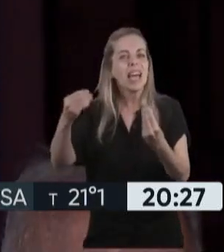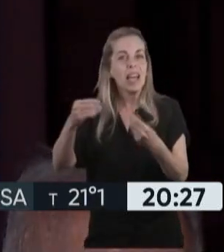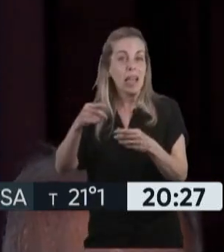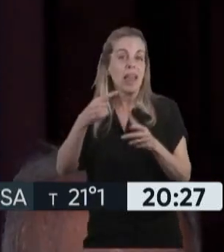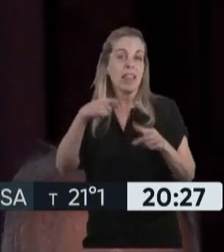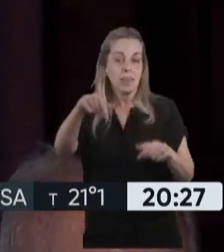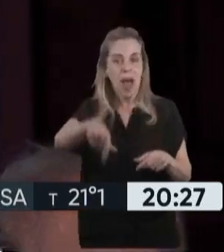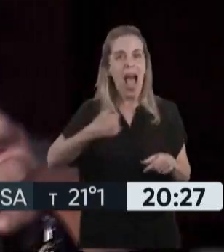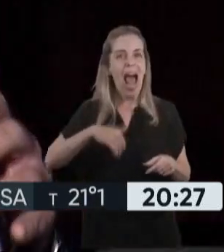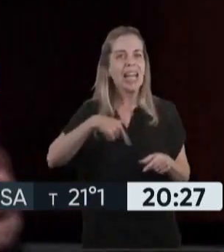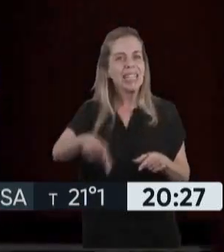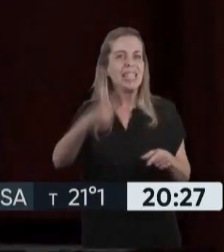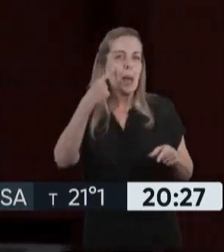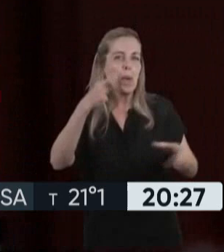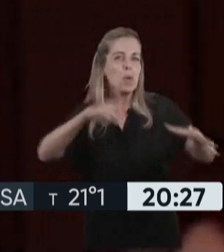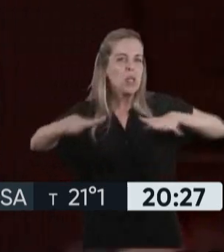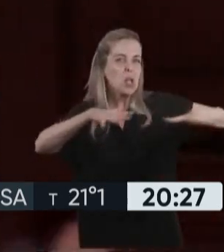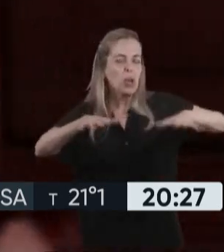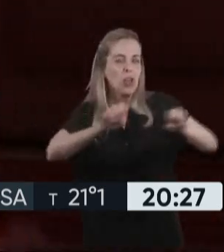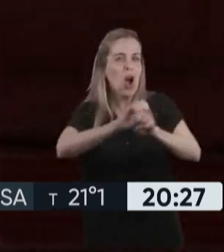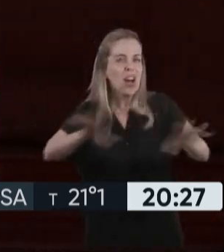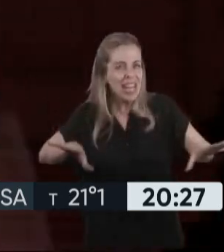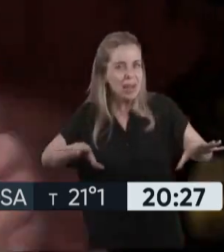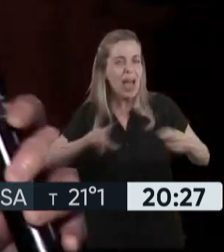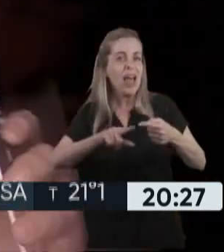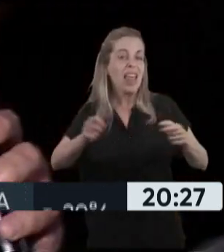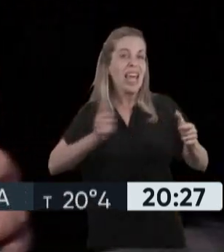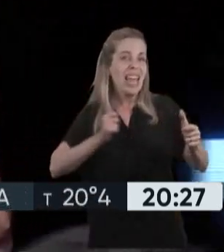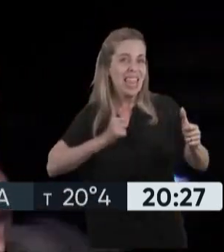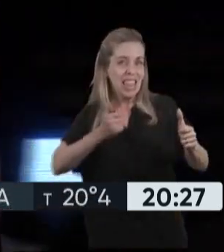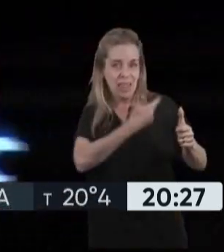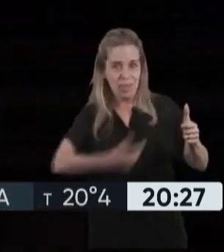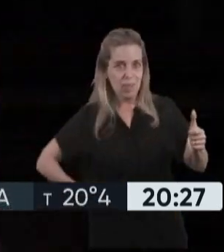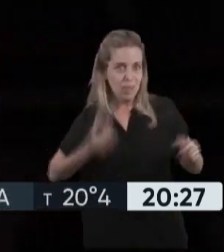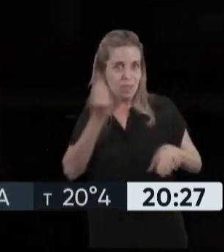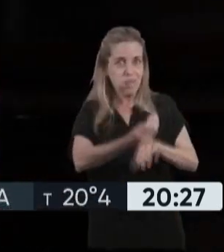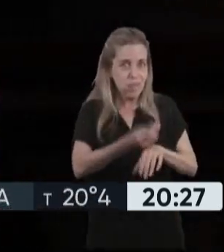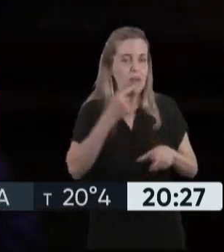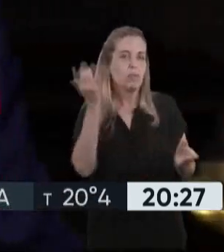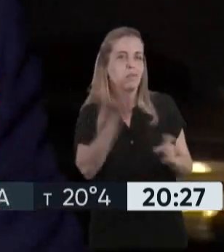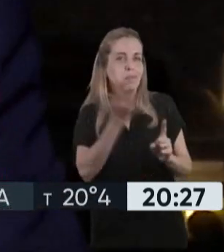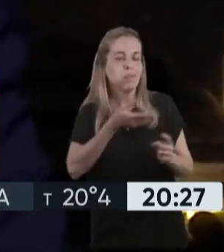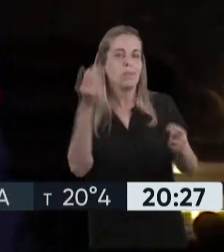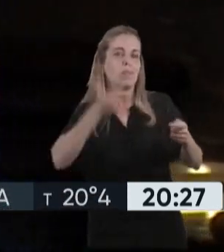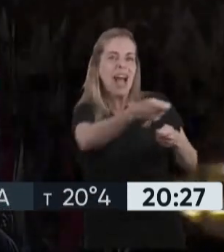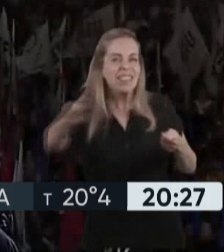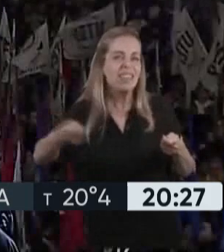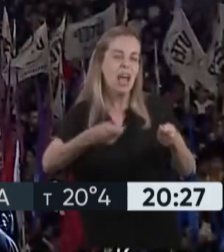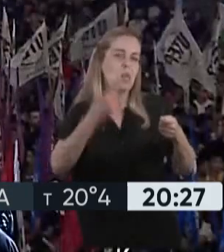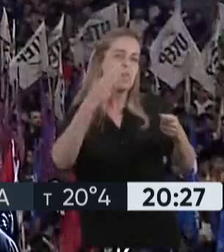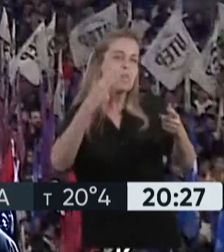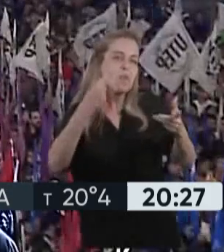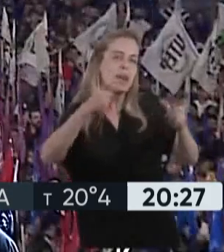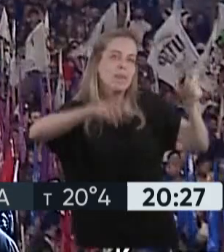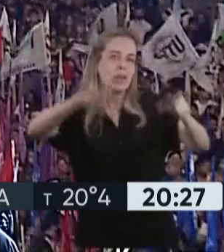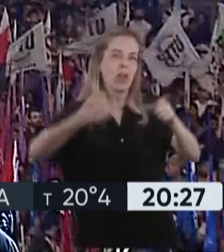que en la Argentina se vivió un terrorismo de Estado que se llevó la vida de miles y miles de argentinos.